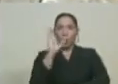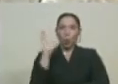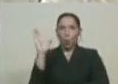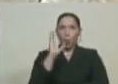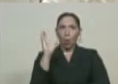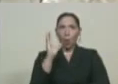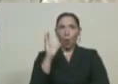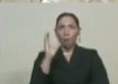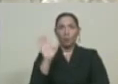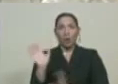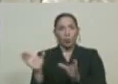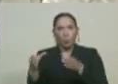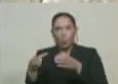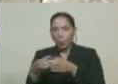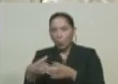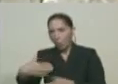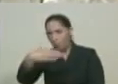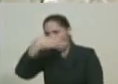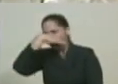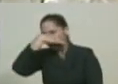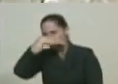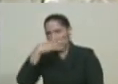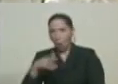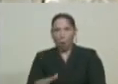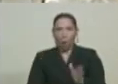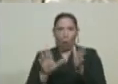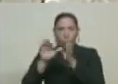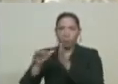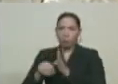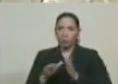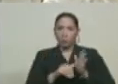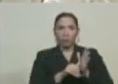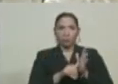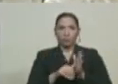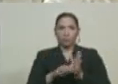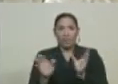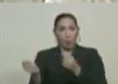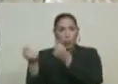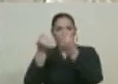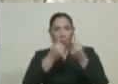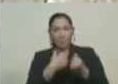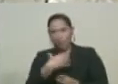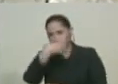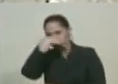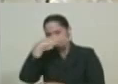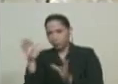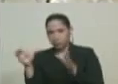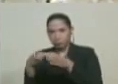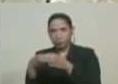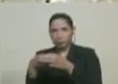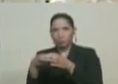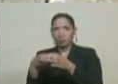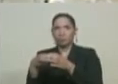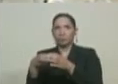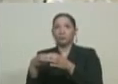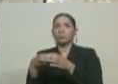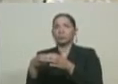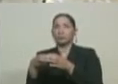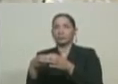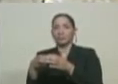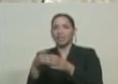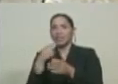paramilitares, de bandas criminales y de una economía mafiosa aceptada por el gobierno de Colombia,